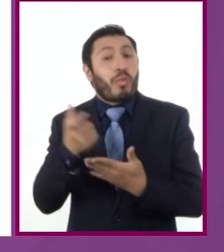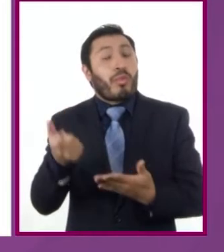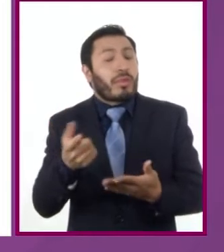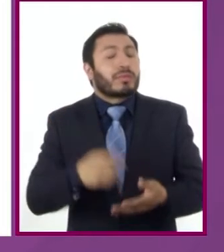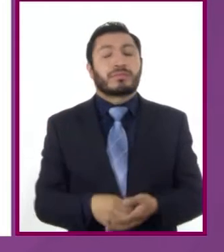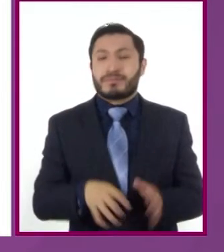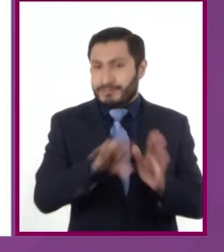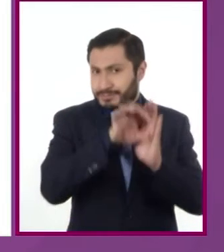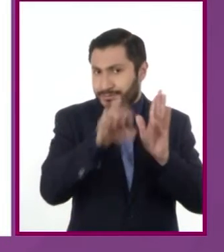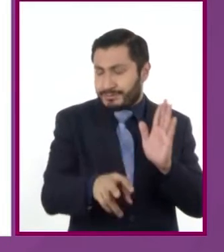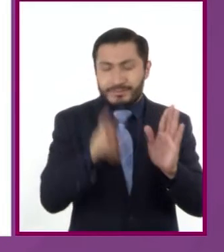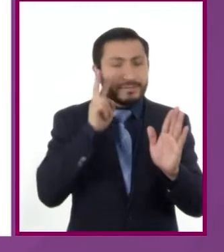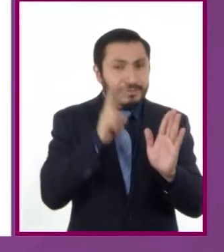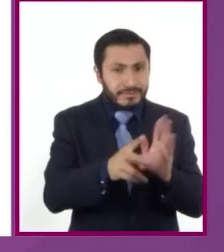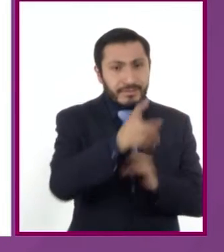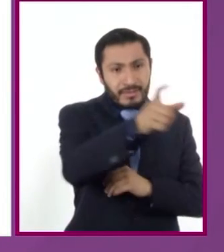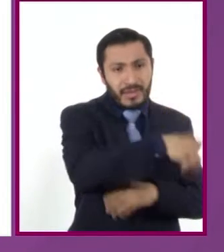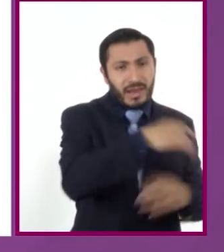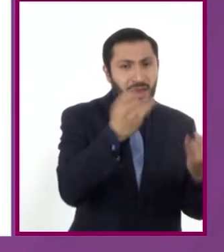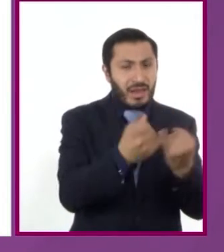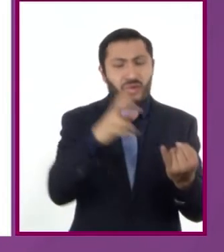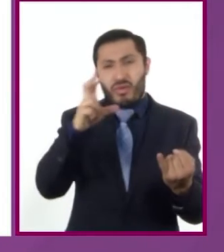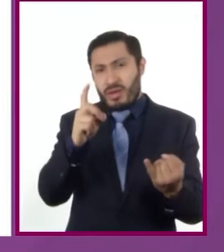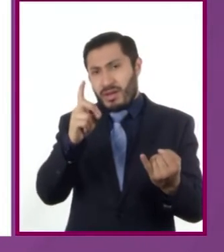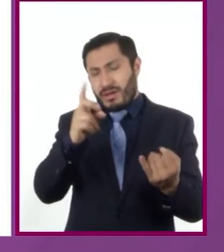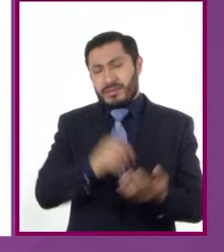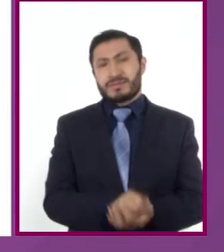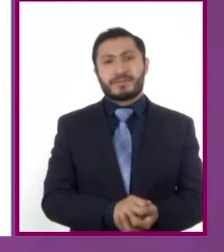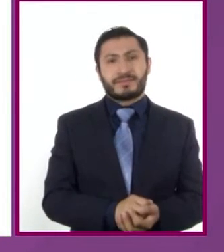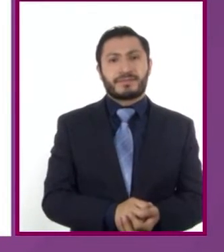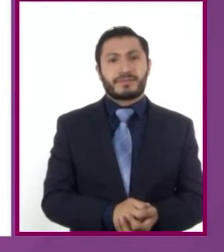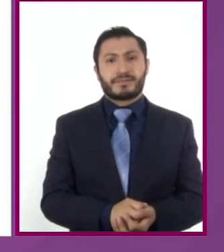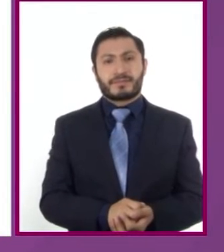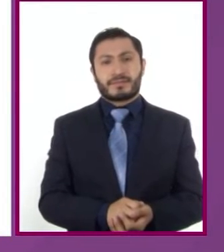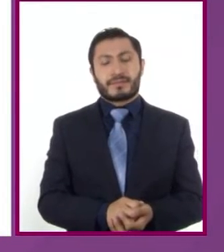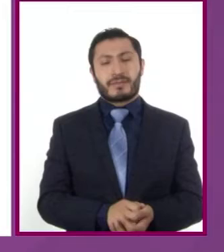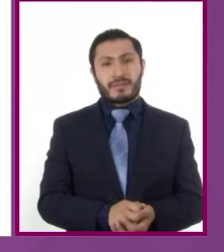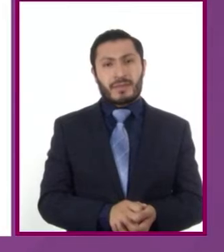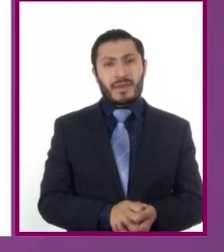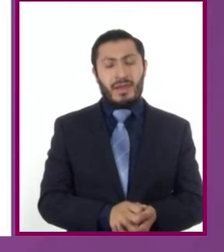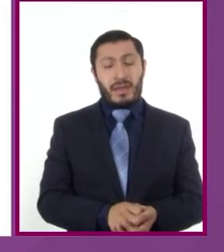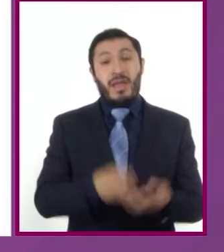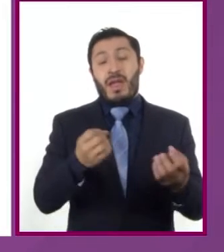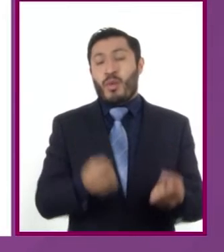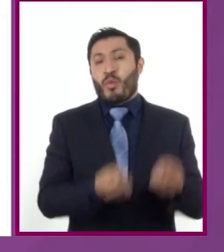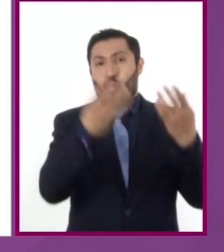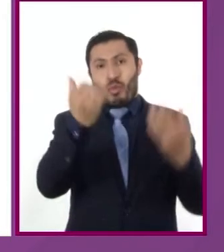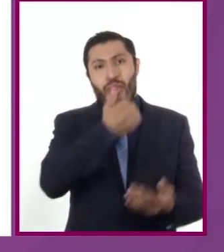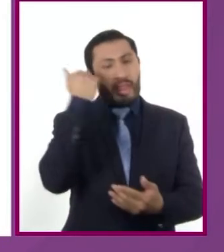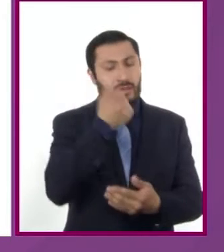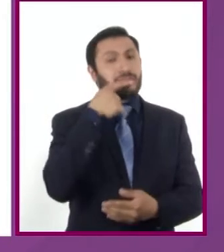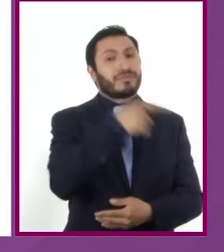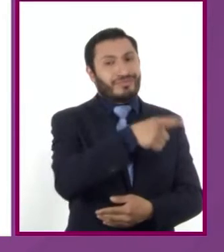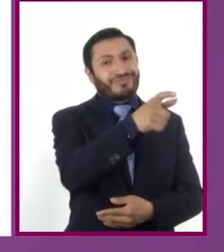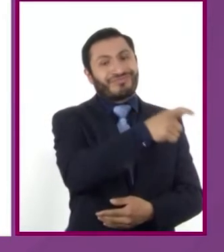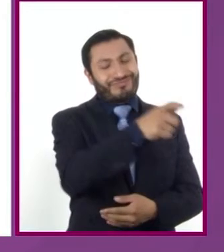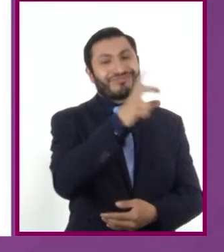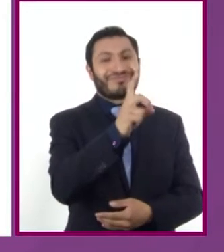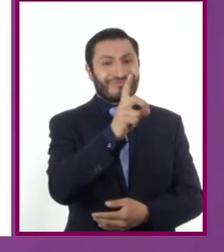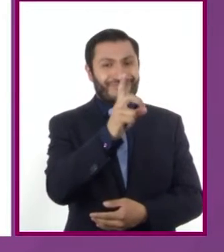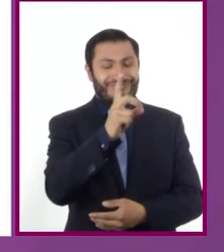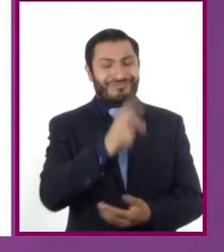ejemplo, donde X igual a 30 y representa la cantidad de estudiantes.